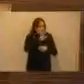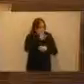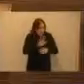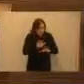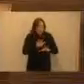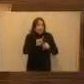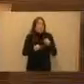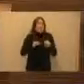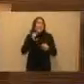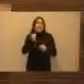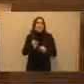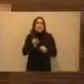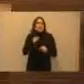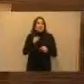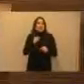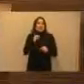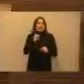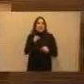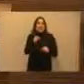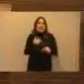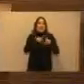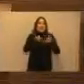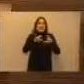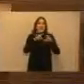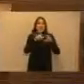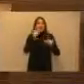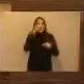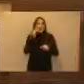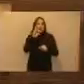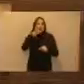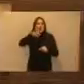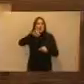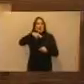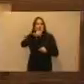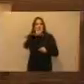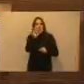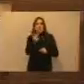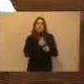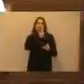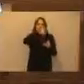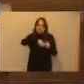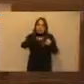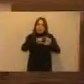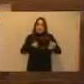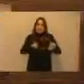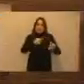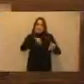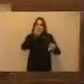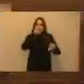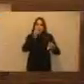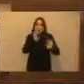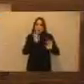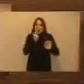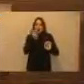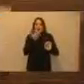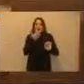posteriormente, como tanto, de Asturiana de Laminados al entrar en la participación en esa empresa, ¿no? Nos preocupa si ha influido